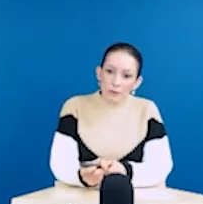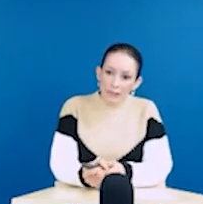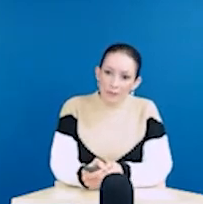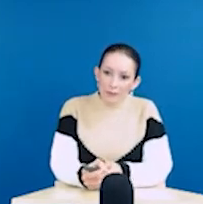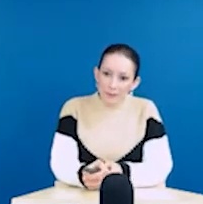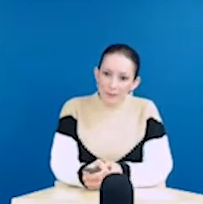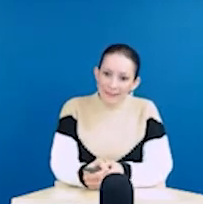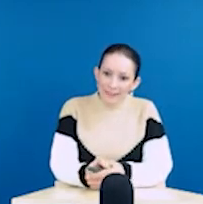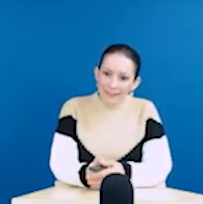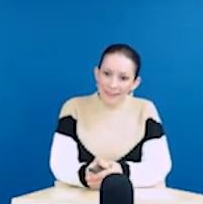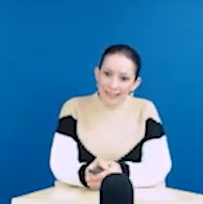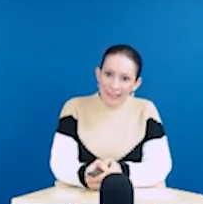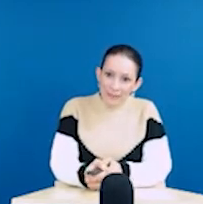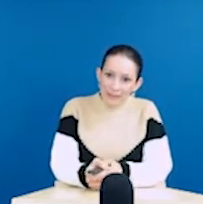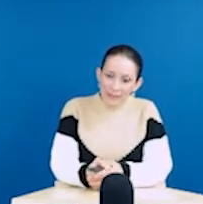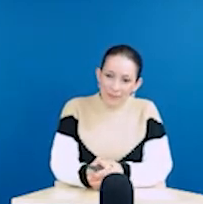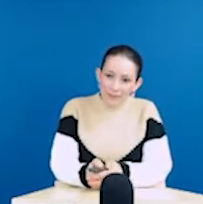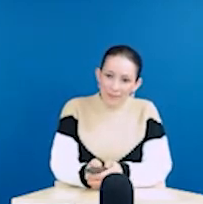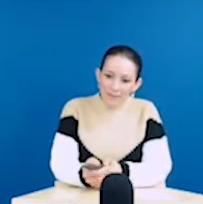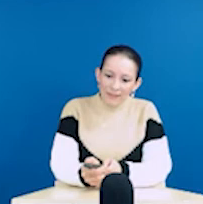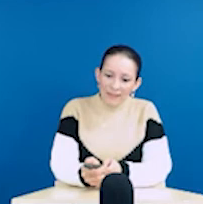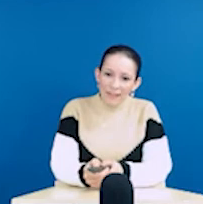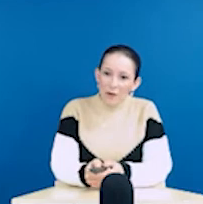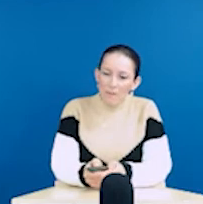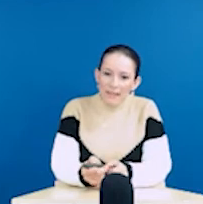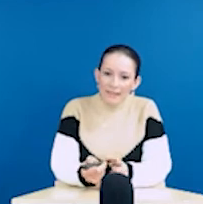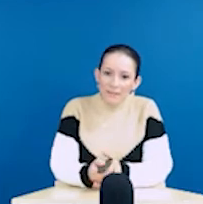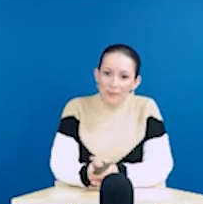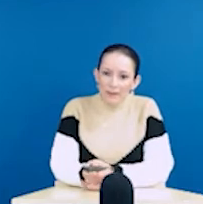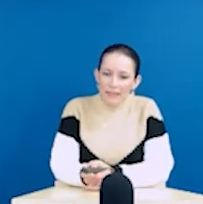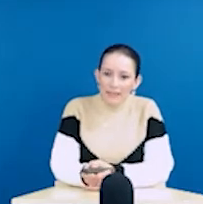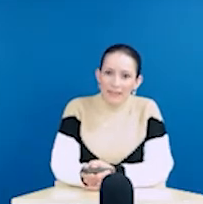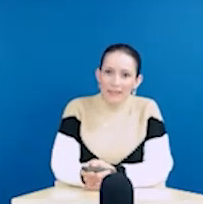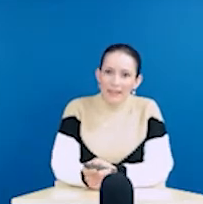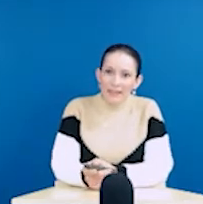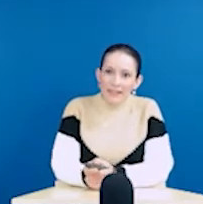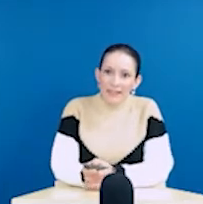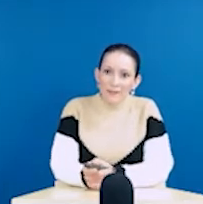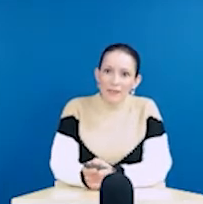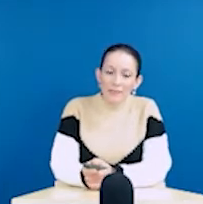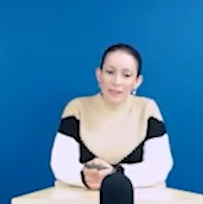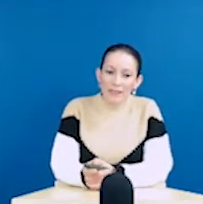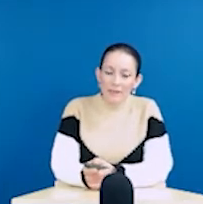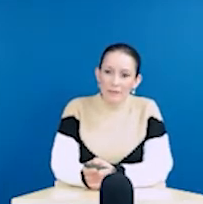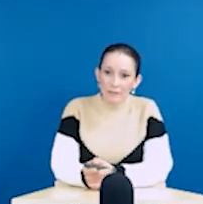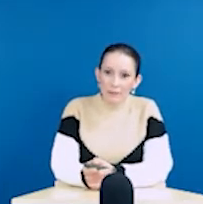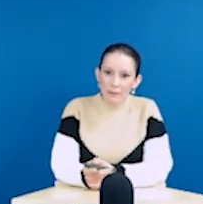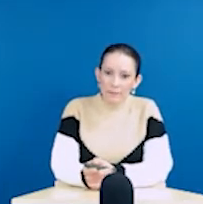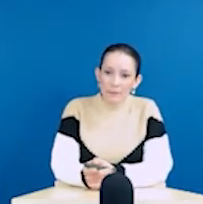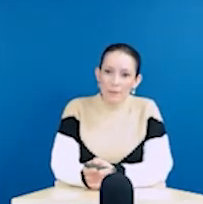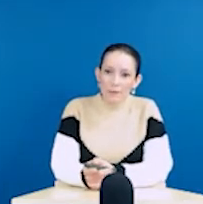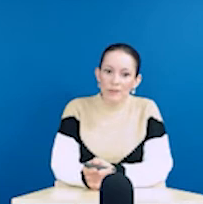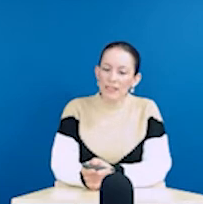Cuando nosotros tenemos nuestros pacientes en la sala de quimioterapia, lo más importante son las medidas de